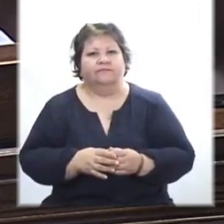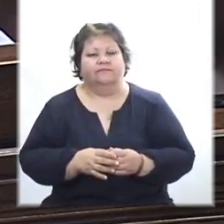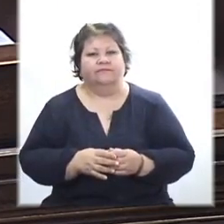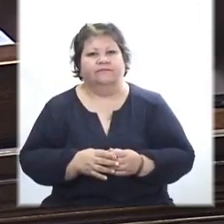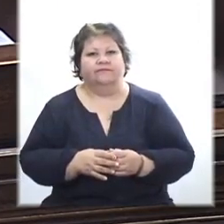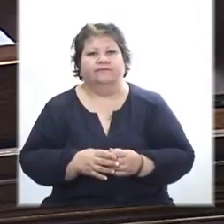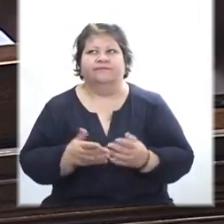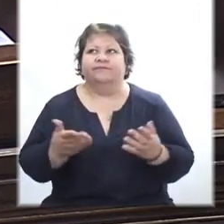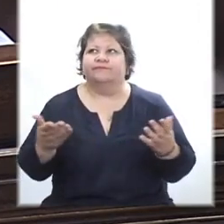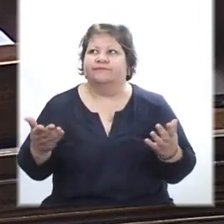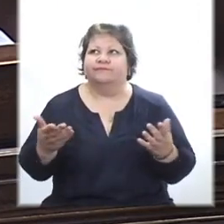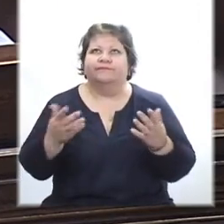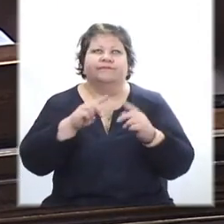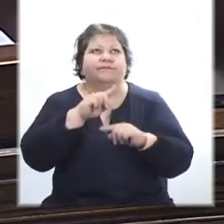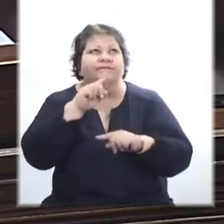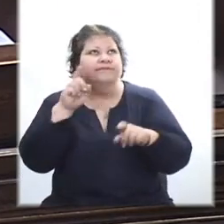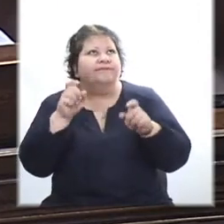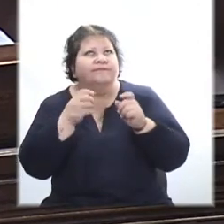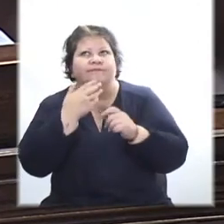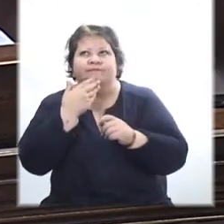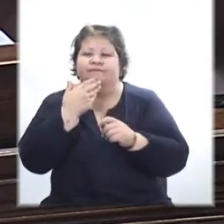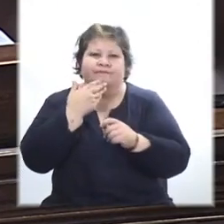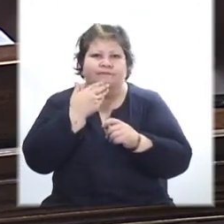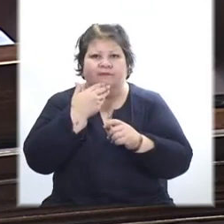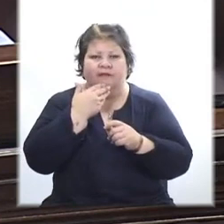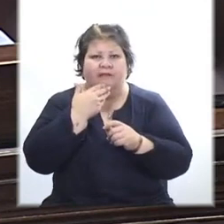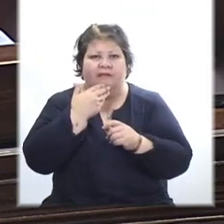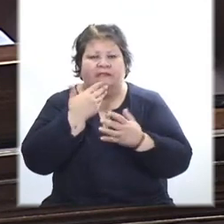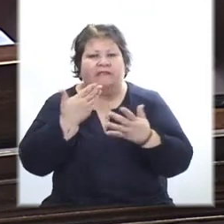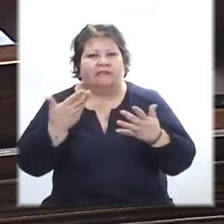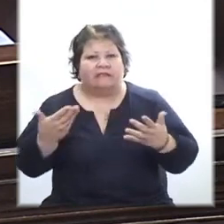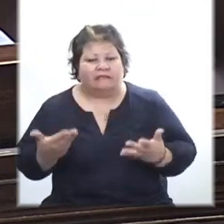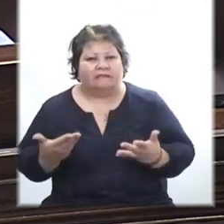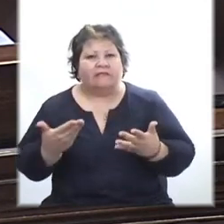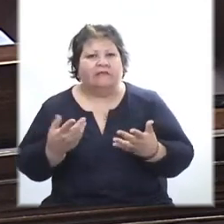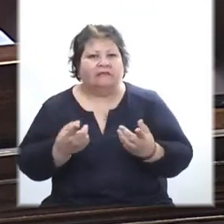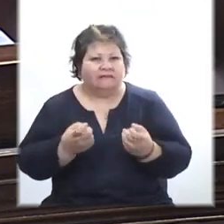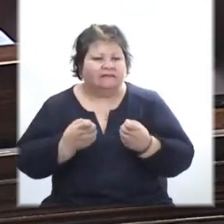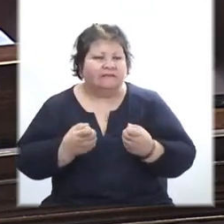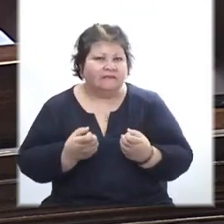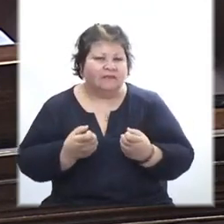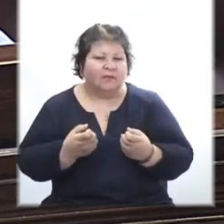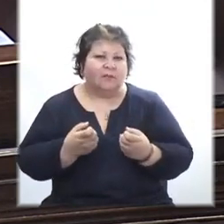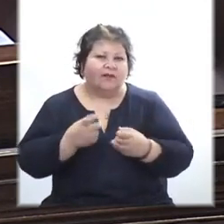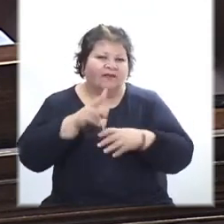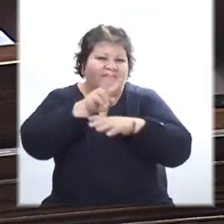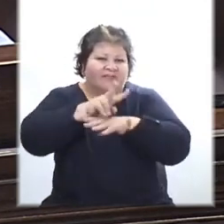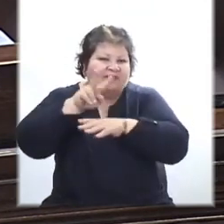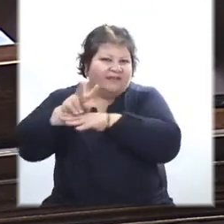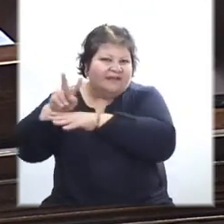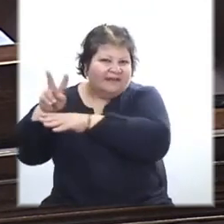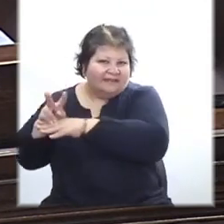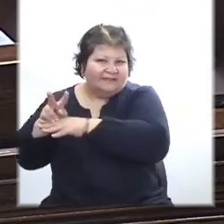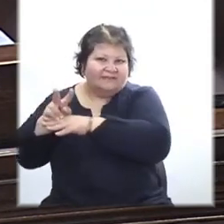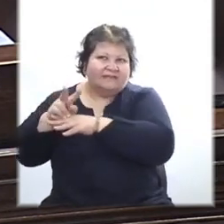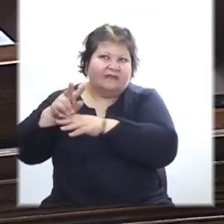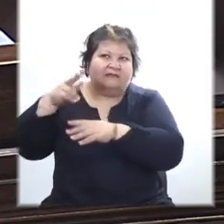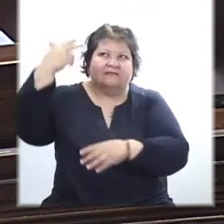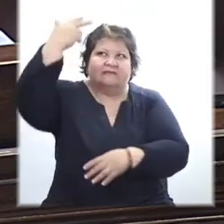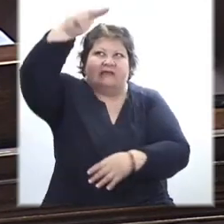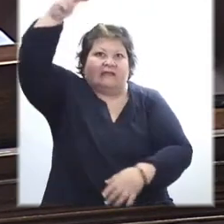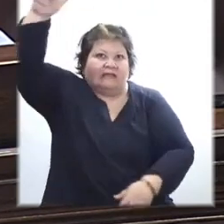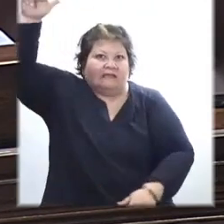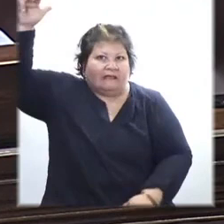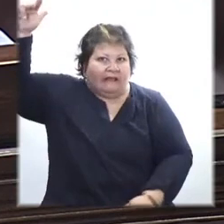Me pregunto, ¿no será necesario una vigilancia satelital en vista de la realidad que vive el país y que las